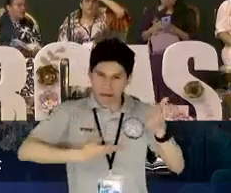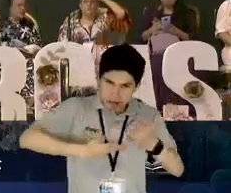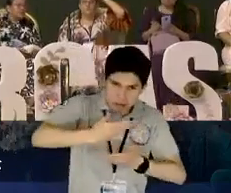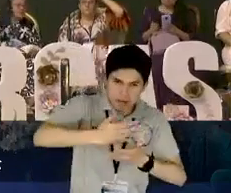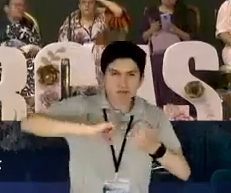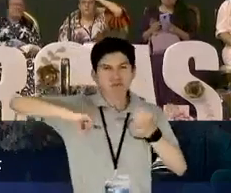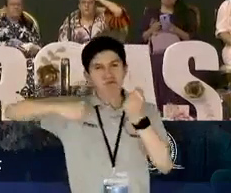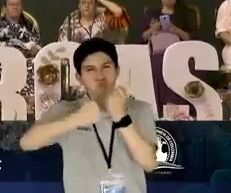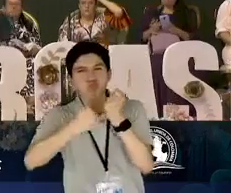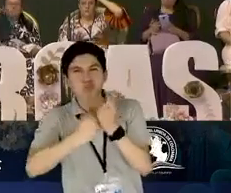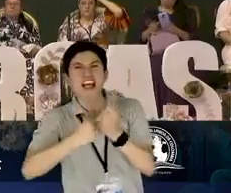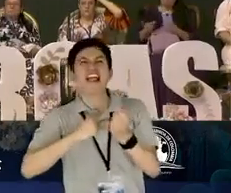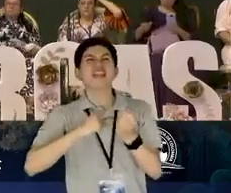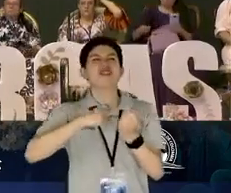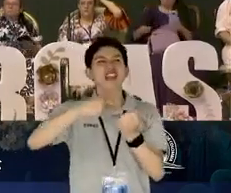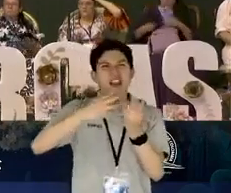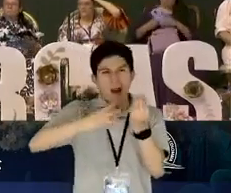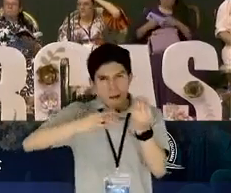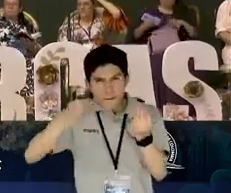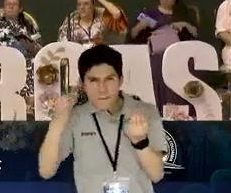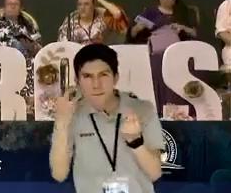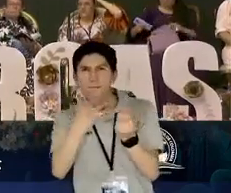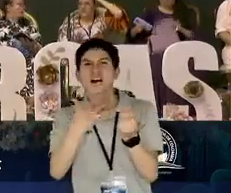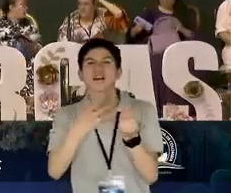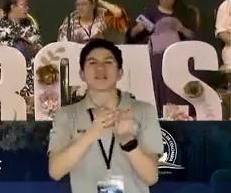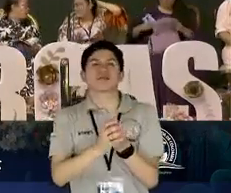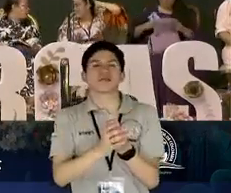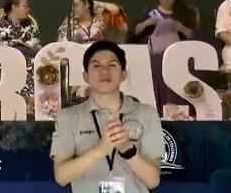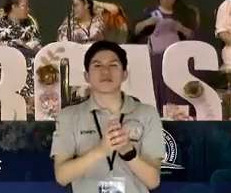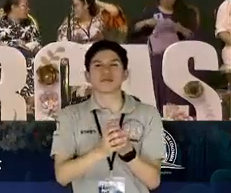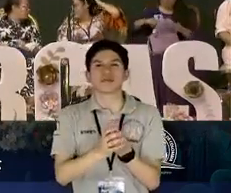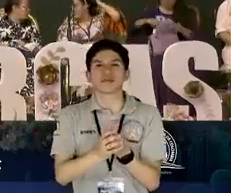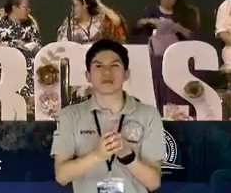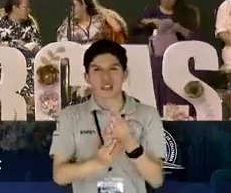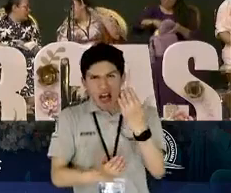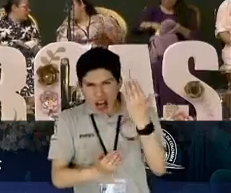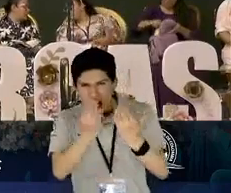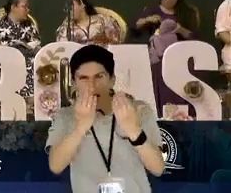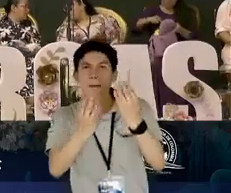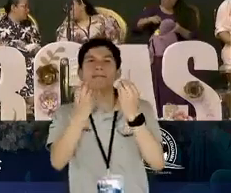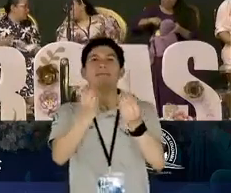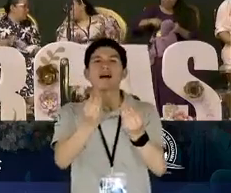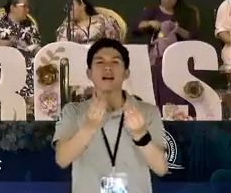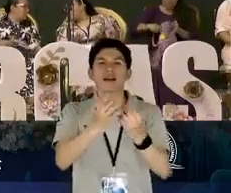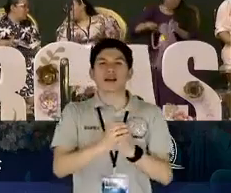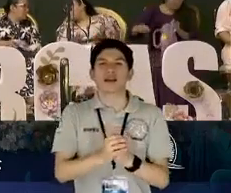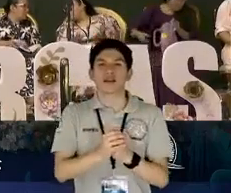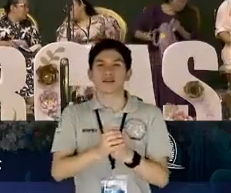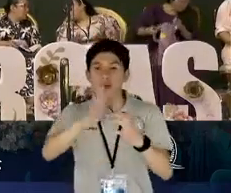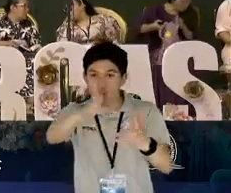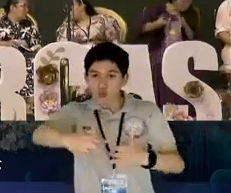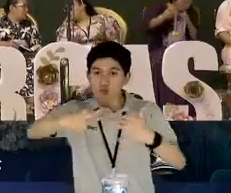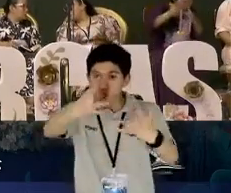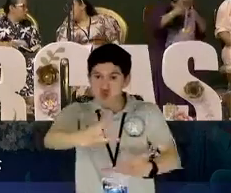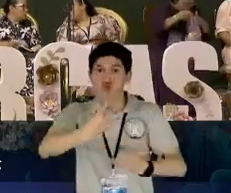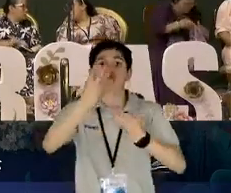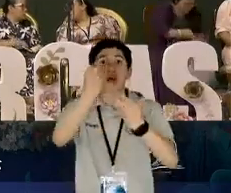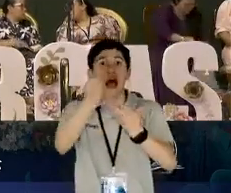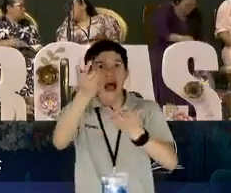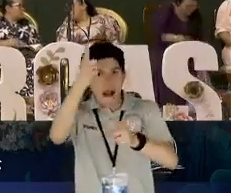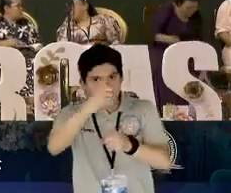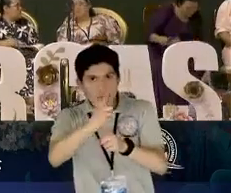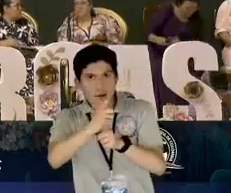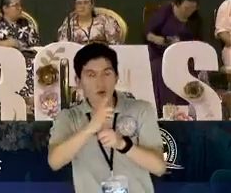función para que entonces la función o el encargo se desarrolle. Eso es la unión. Pero